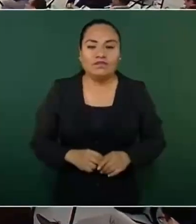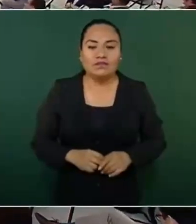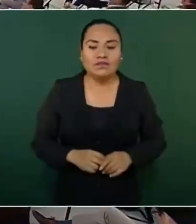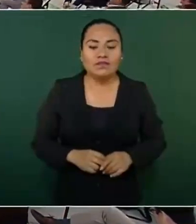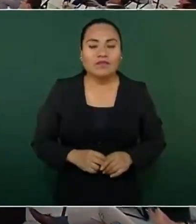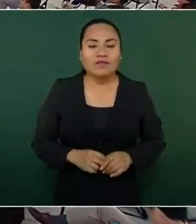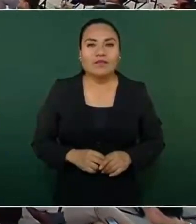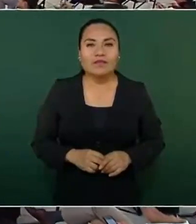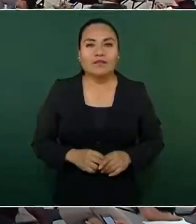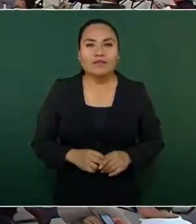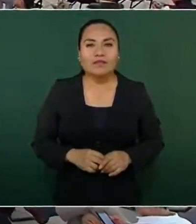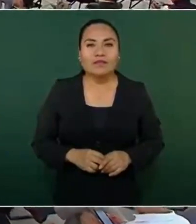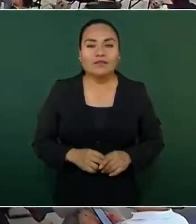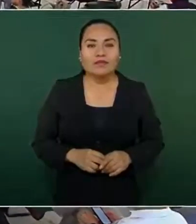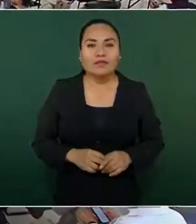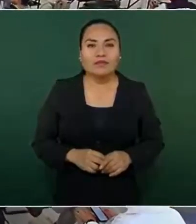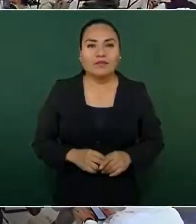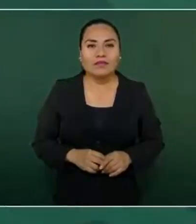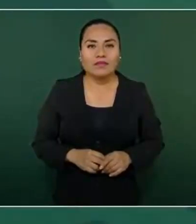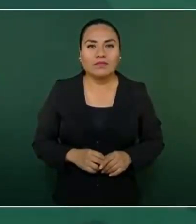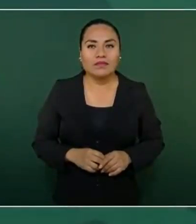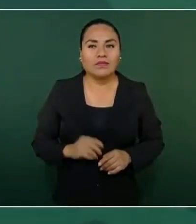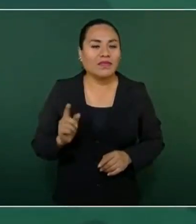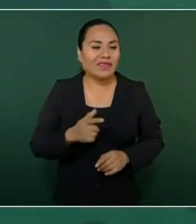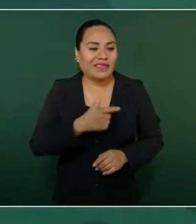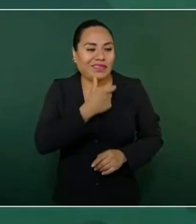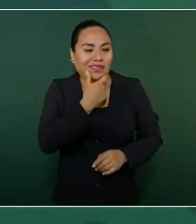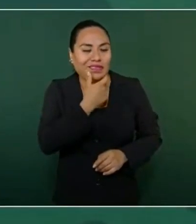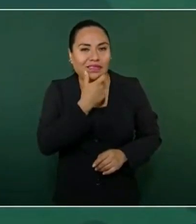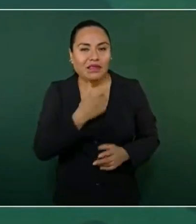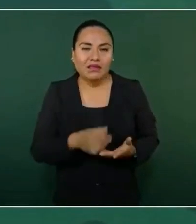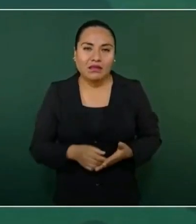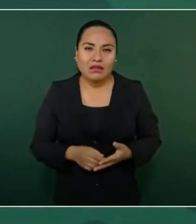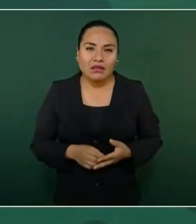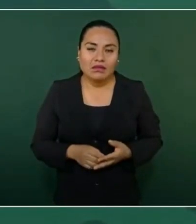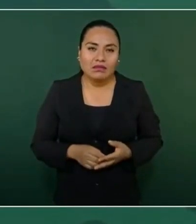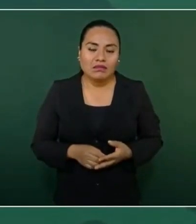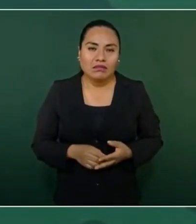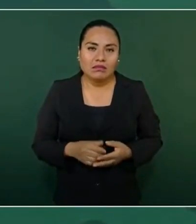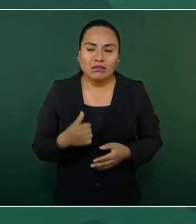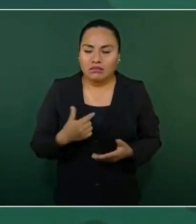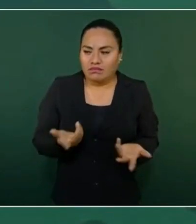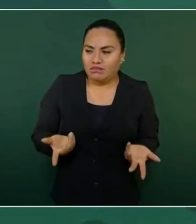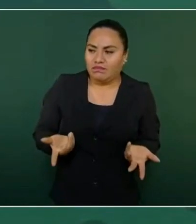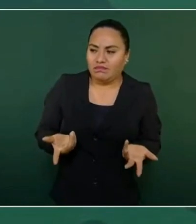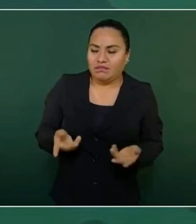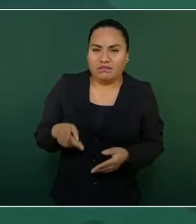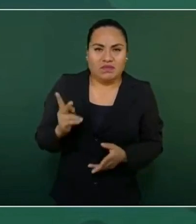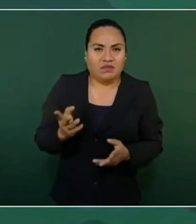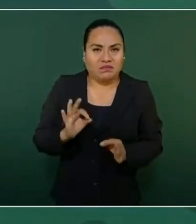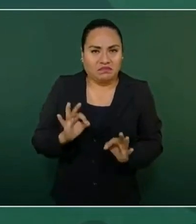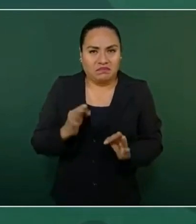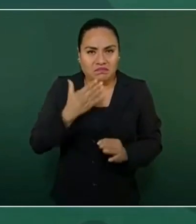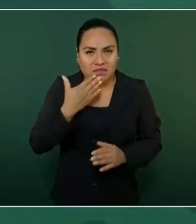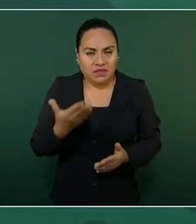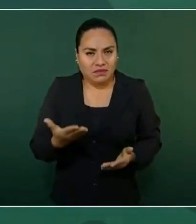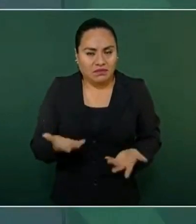él se ríe y le digo, pero tenemos cosas muy buenas. Por